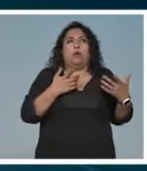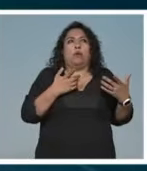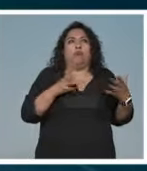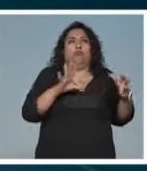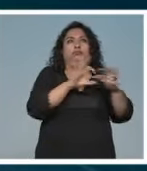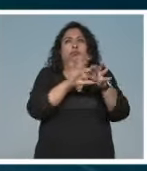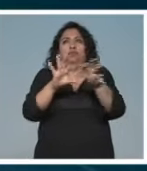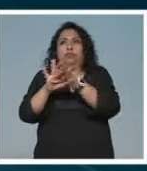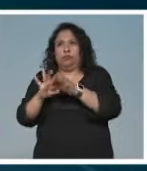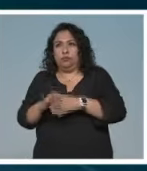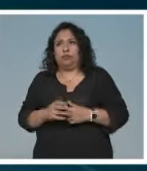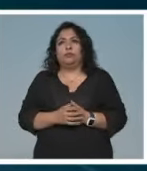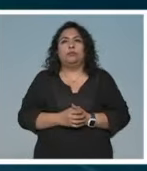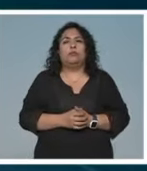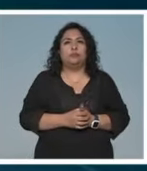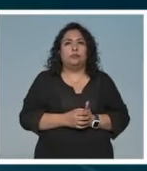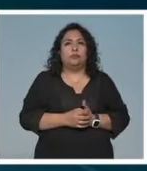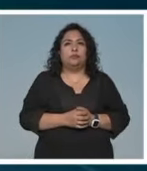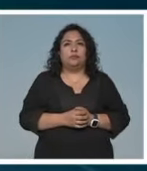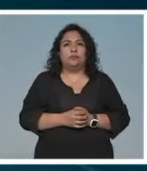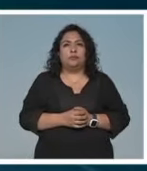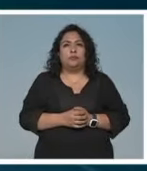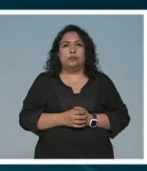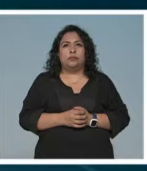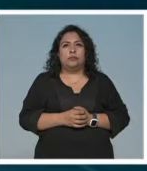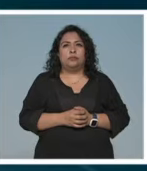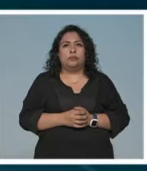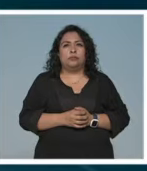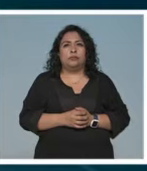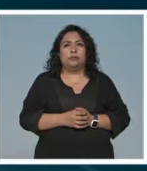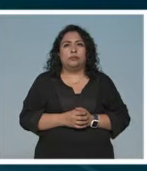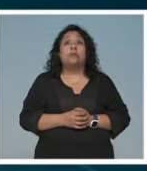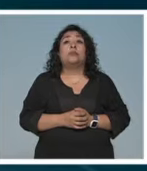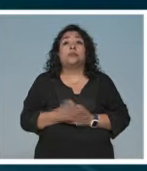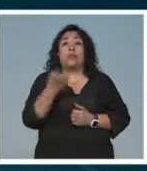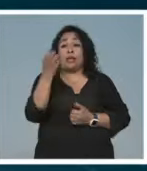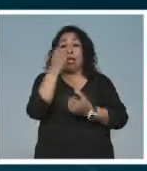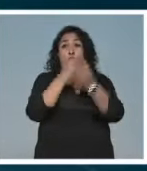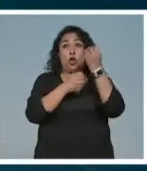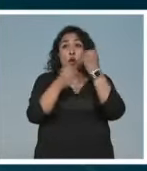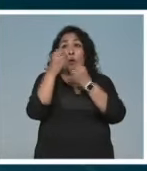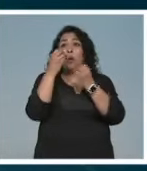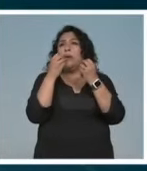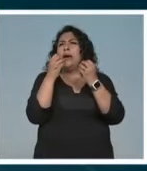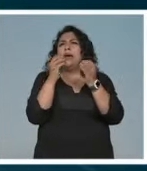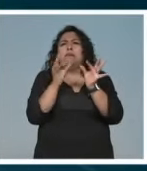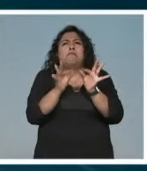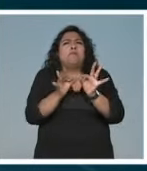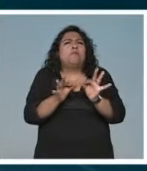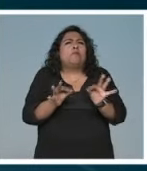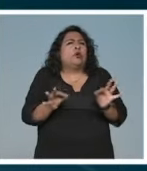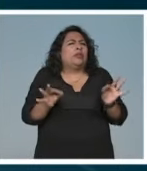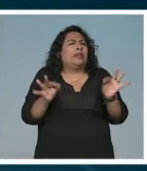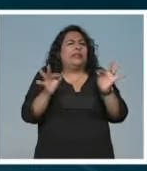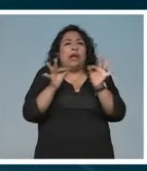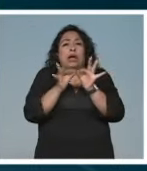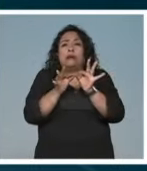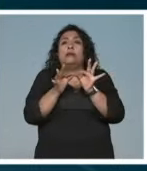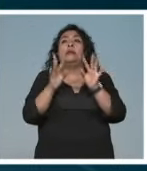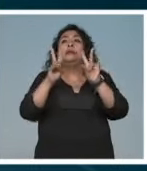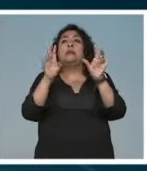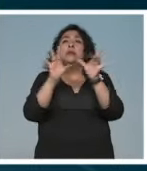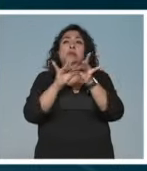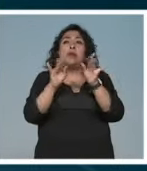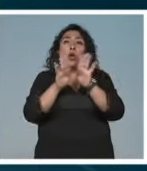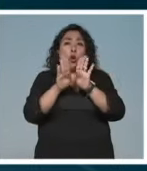ganar vuestra libertad haciendo que el rey pierda su gran armada. Esta obra es esencial porque habla de las